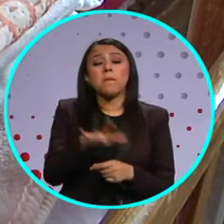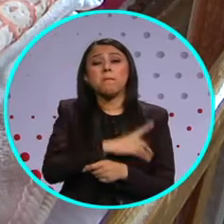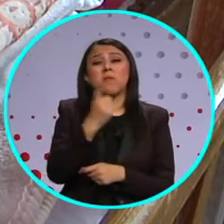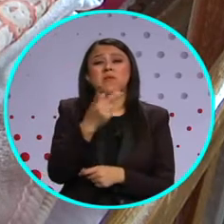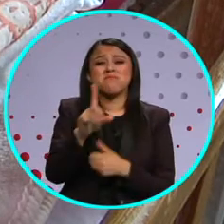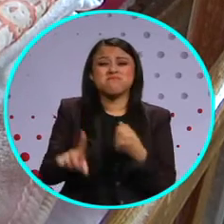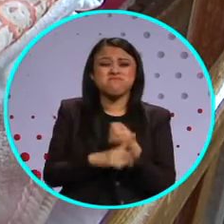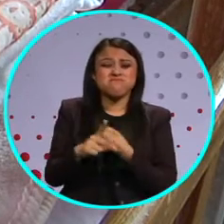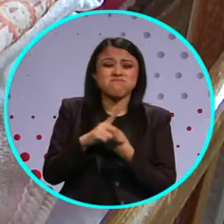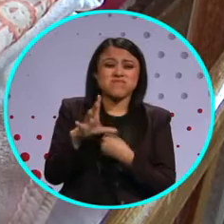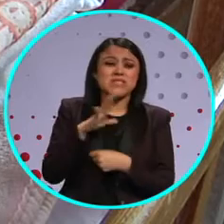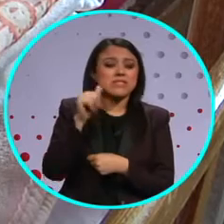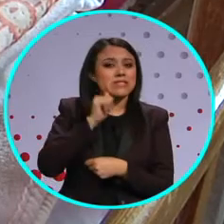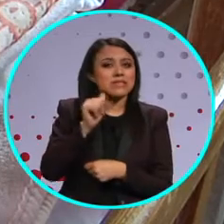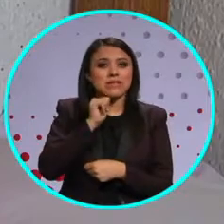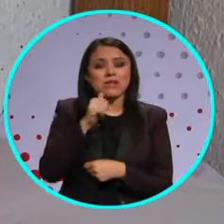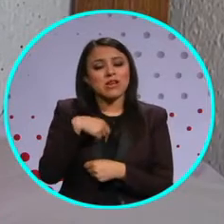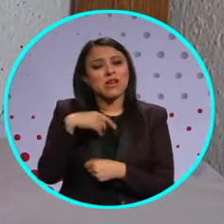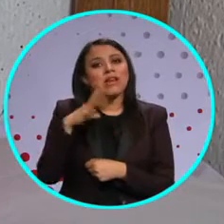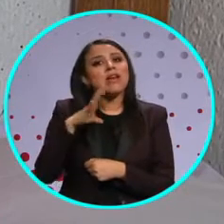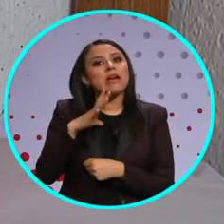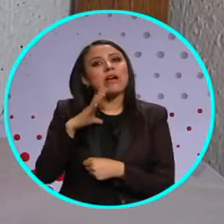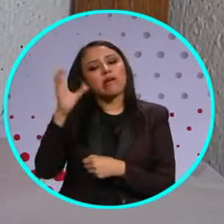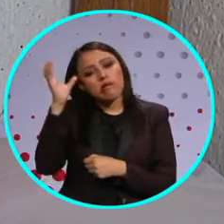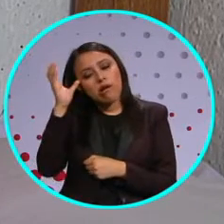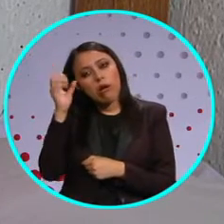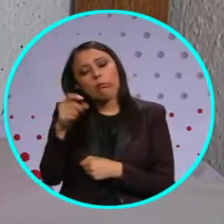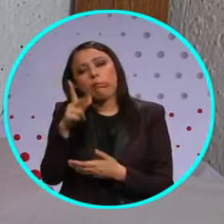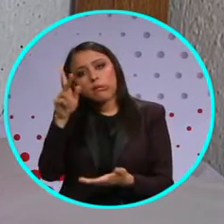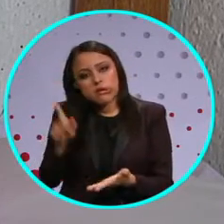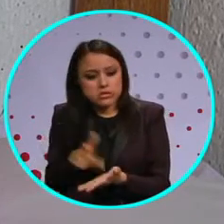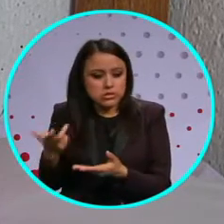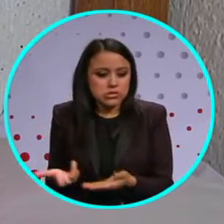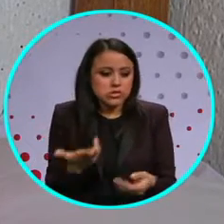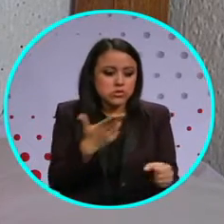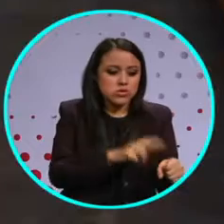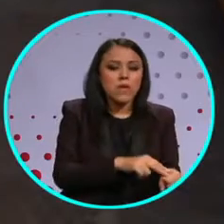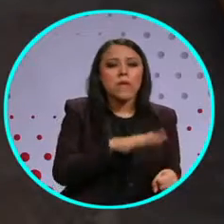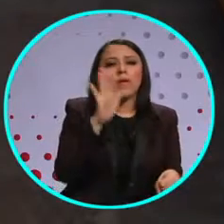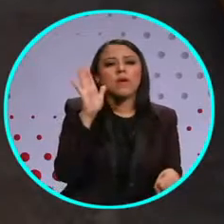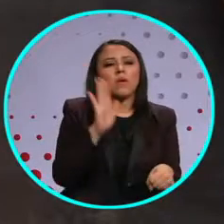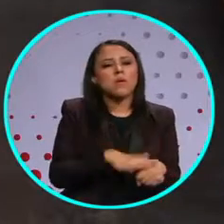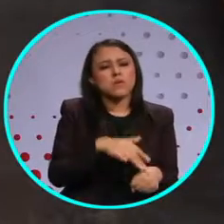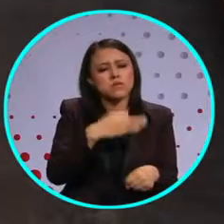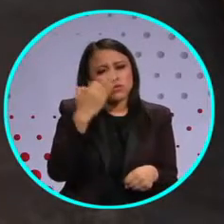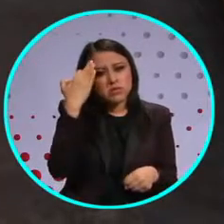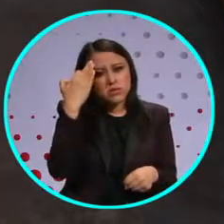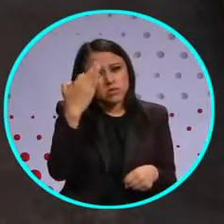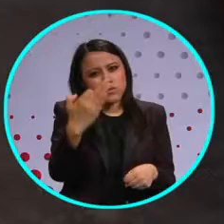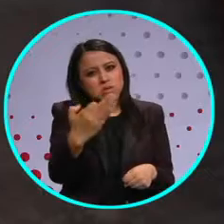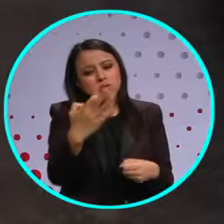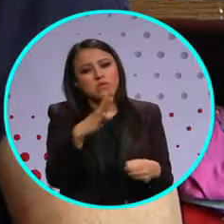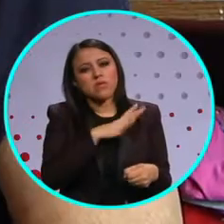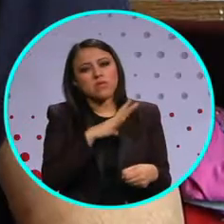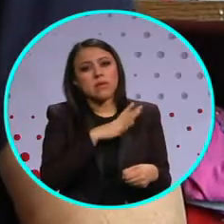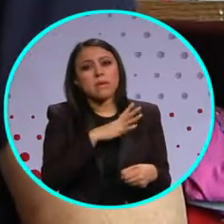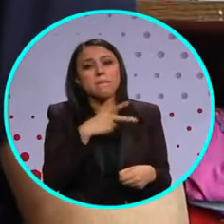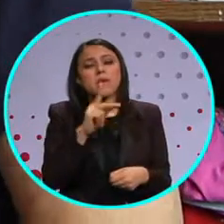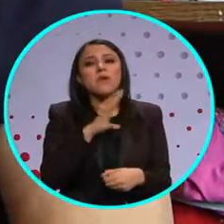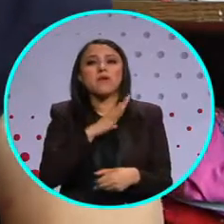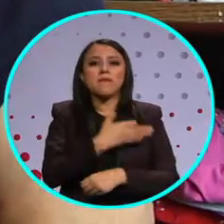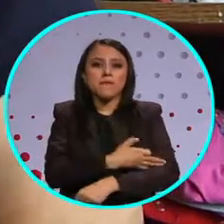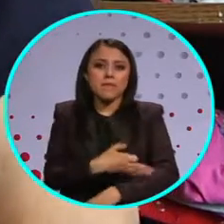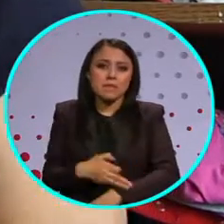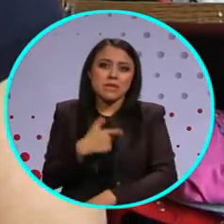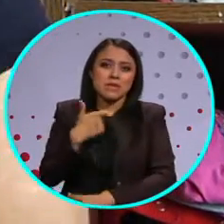tiene al estar siempre acostada han provocado que tenga que regresar al hospital, donde ya lleva varios días internada. Sin embargo, la familia